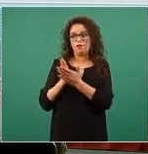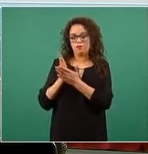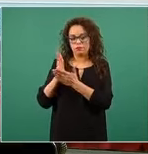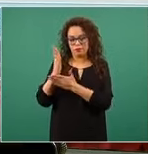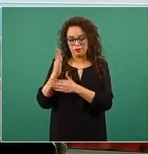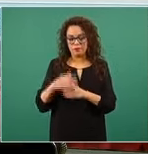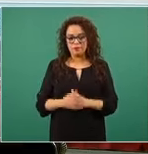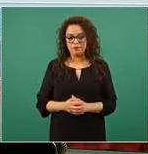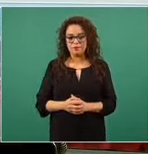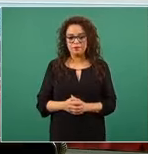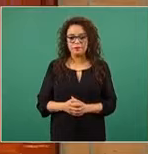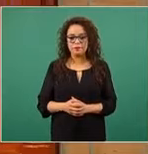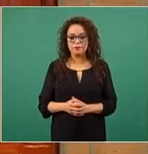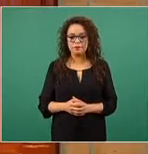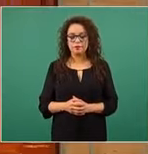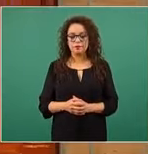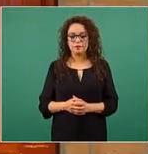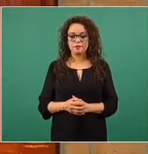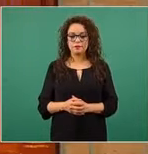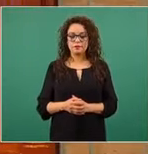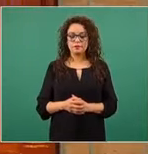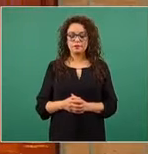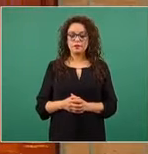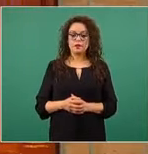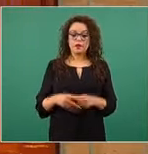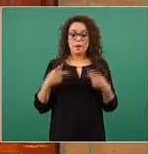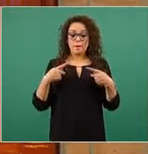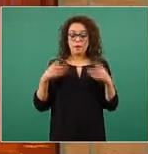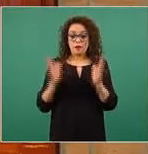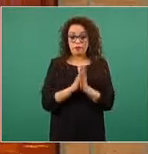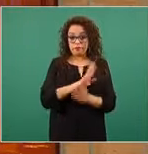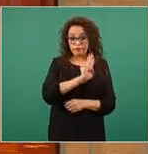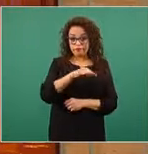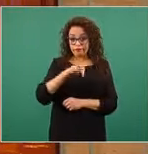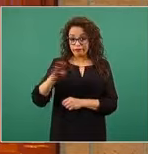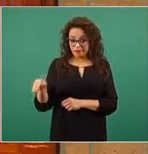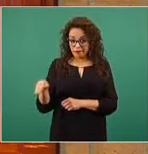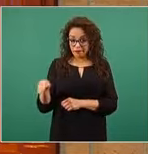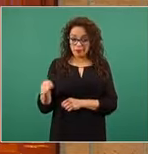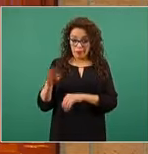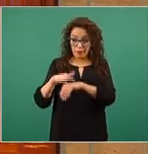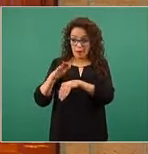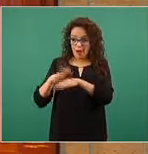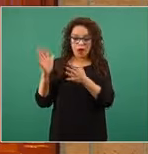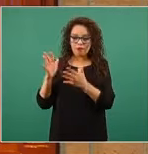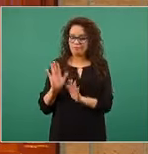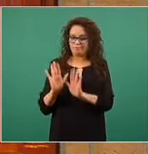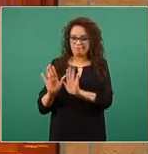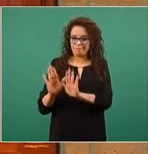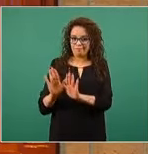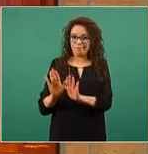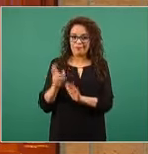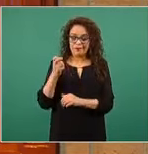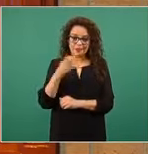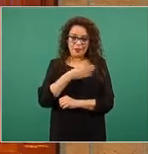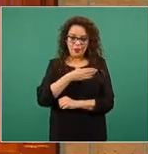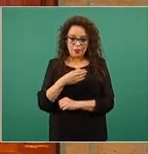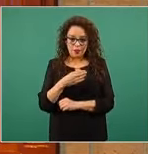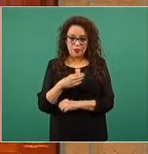todavía, felizmente, en las defunciones, que es otro de los indicadores que una vez que se empiezan a incrementar